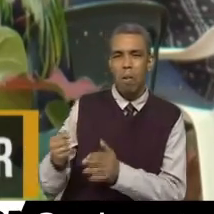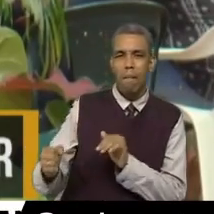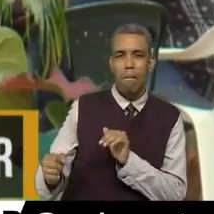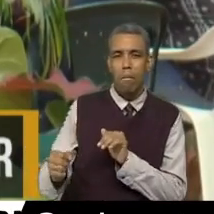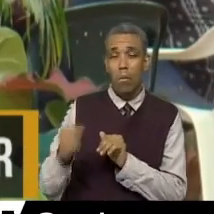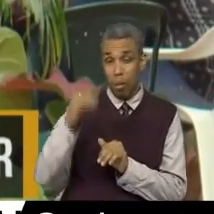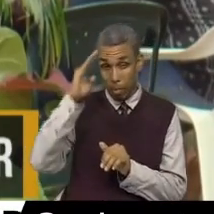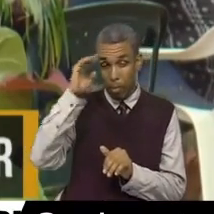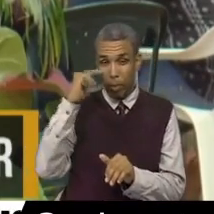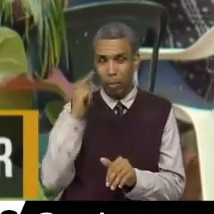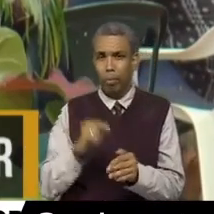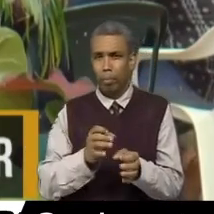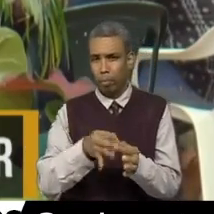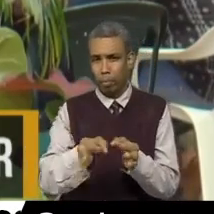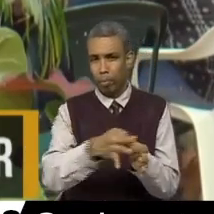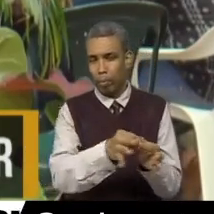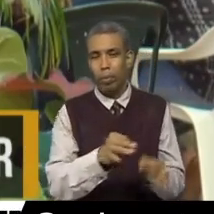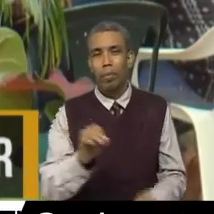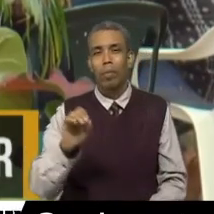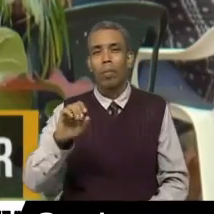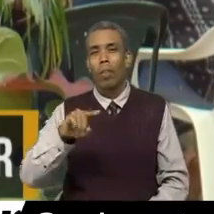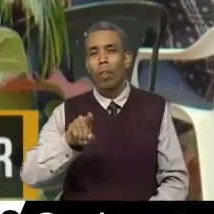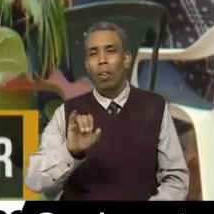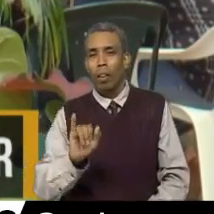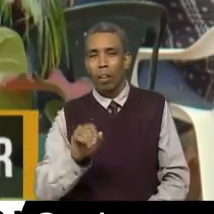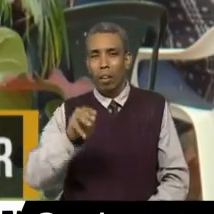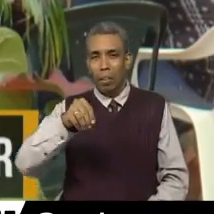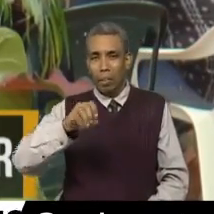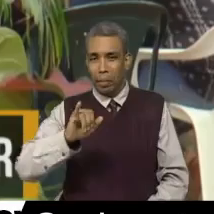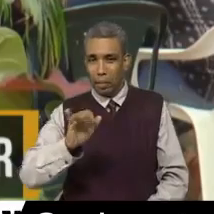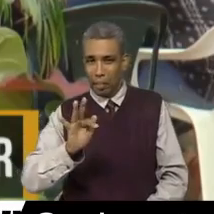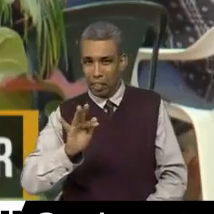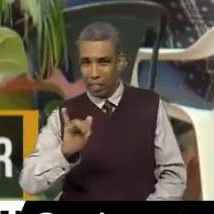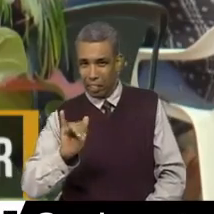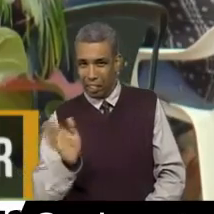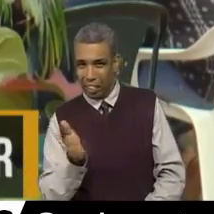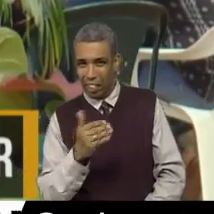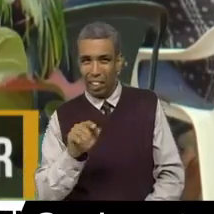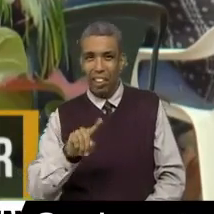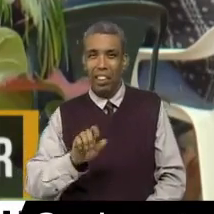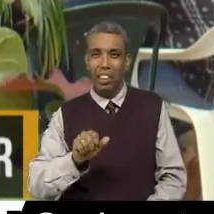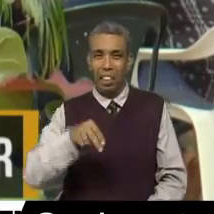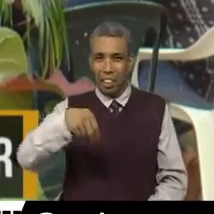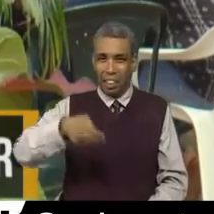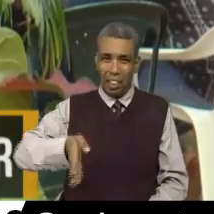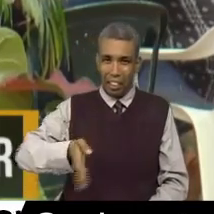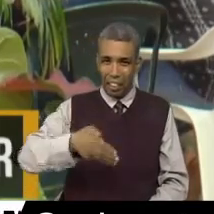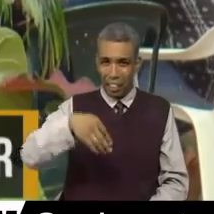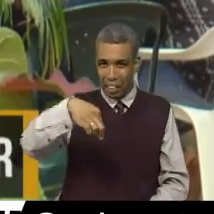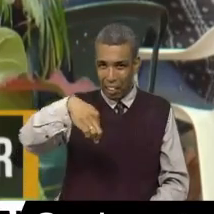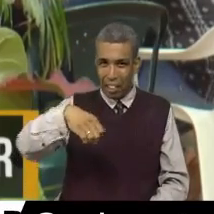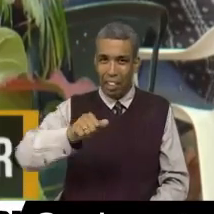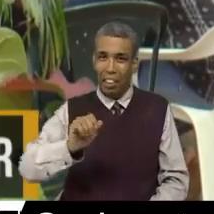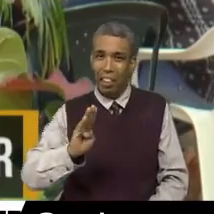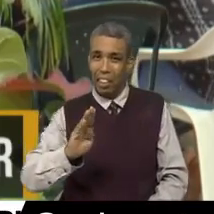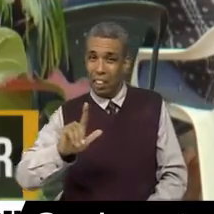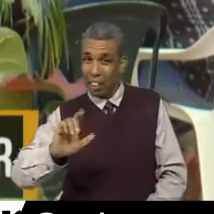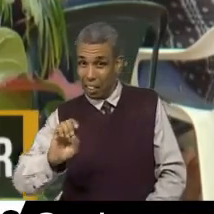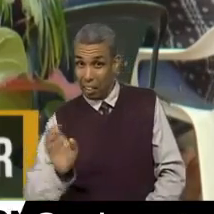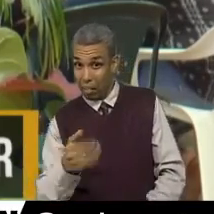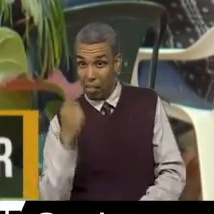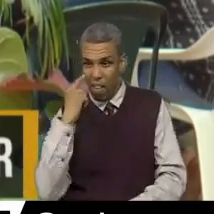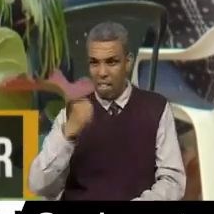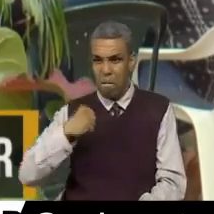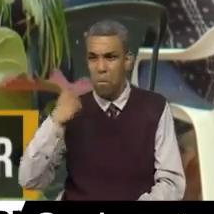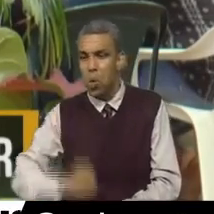Simití, San Pablo y Cantagallo aseguran que uniformados del ejército están erradicando sus cultivos de coca de manera